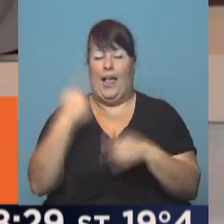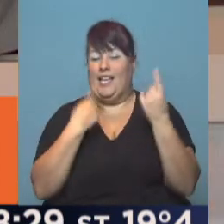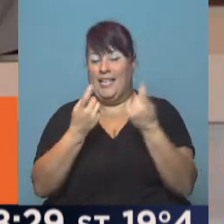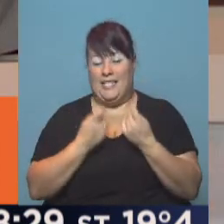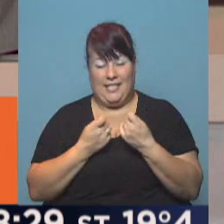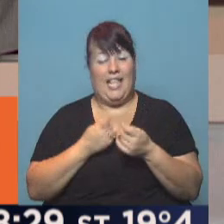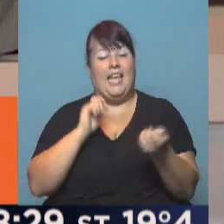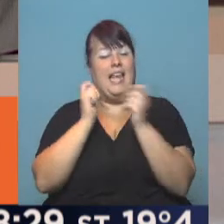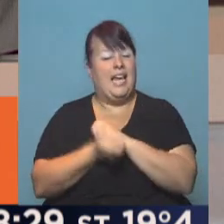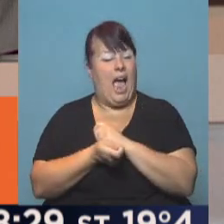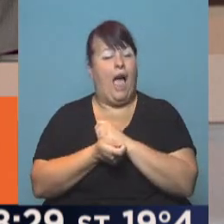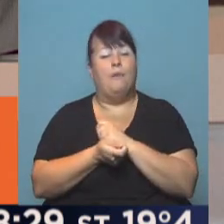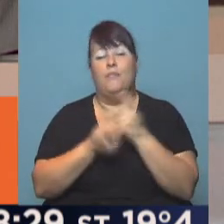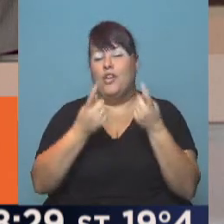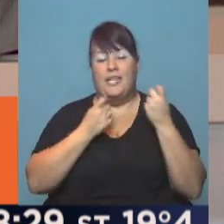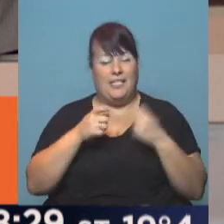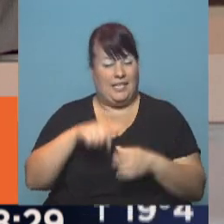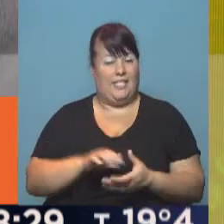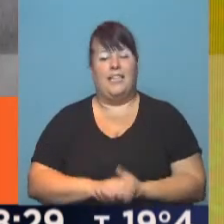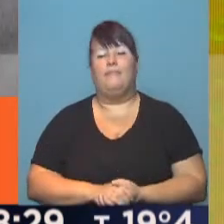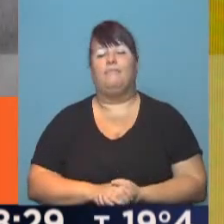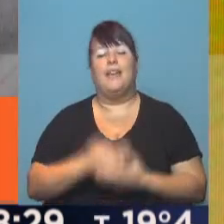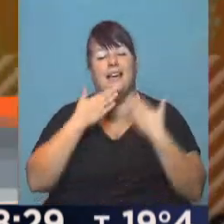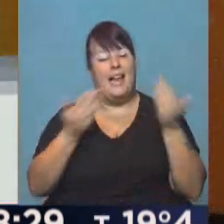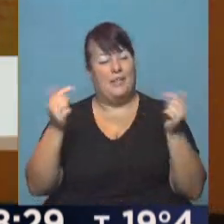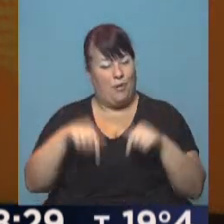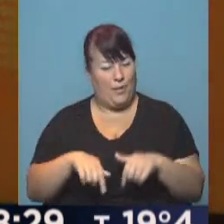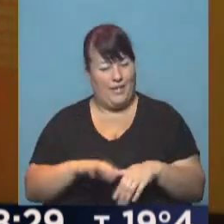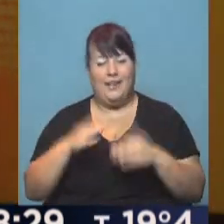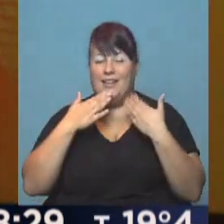necesidades y del cambio que se requiere en estos días. Erika, gracias por venir. Gracias a ustedes.